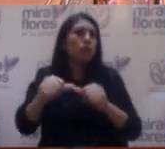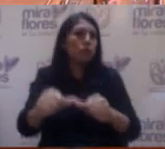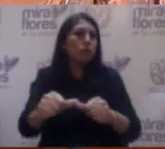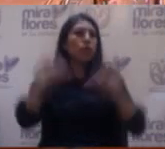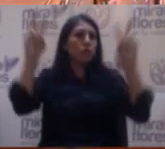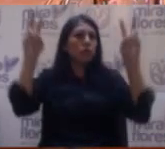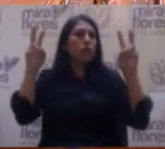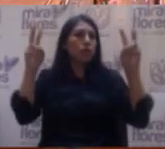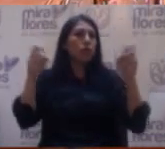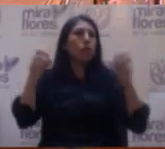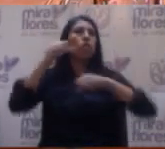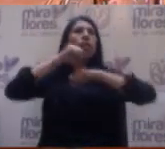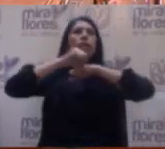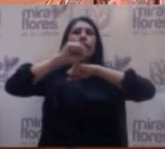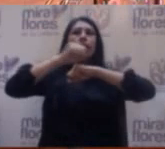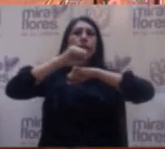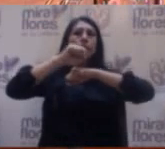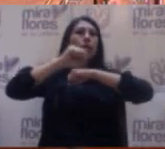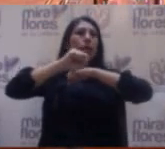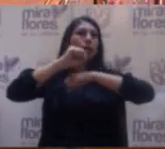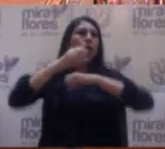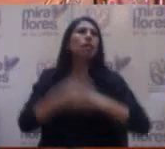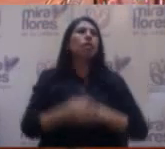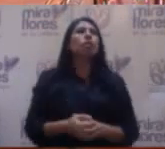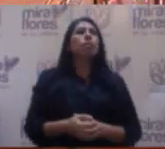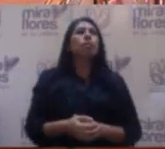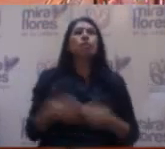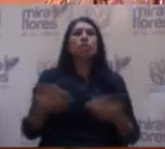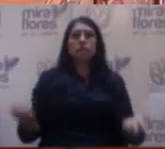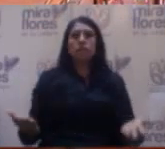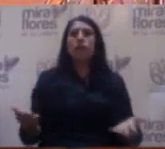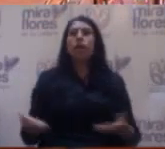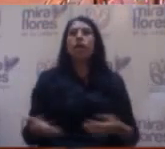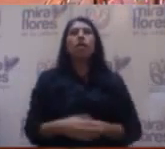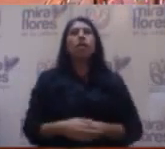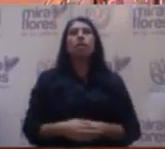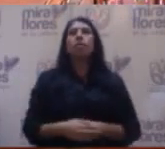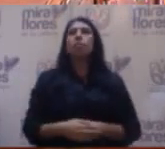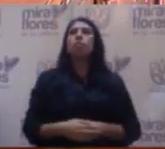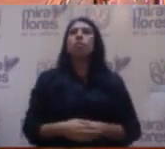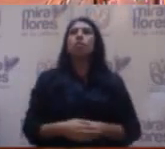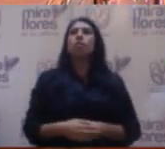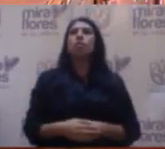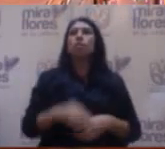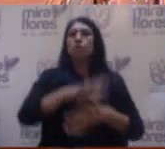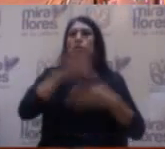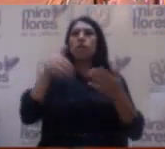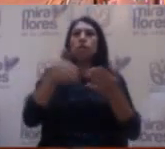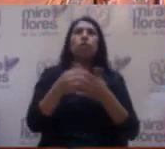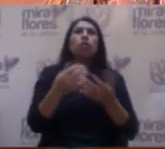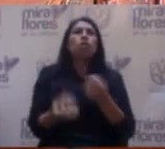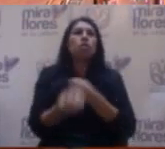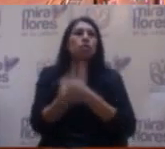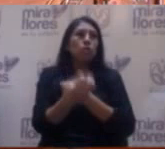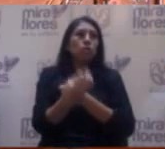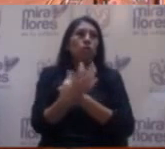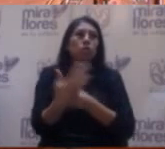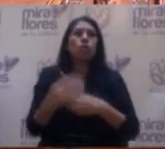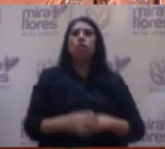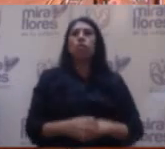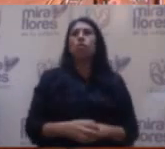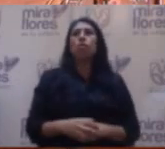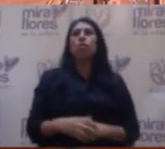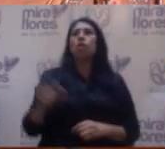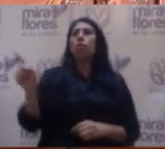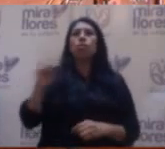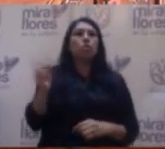tema de la campaña en contra de los ruidos. Se ha tomado en cuenta con Jimena Giraldo todo lo que se habló en las comisiones, creo que usted no estuvo en